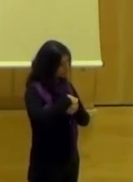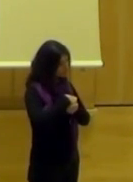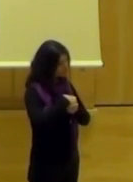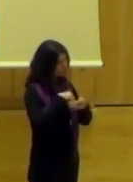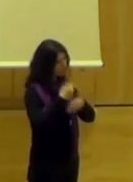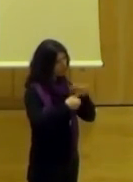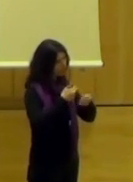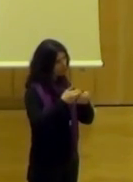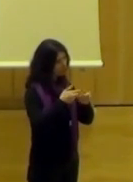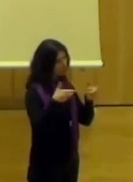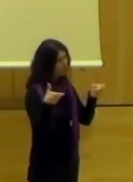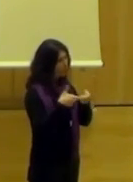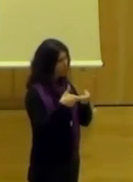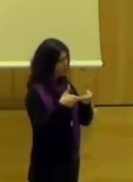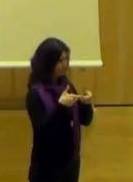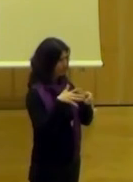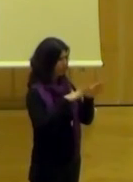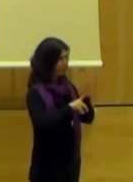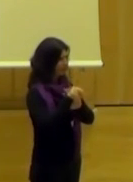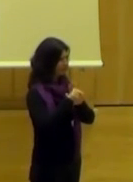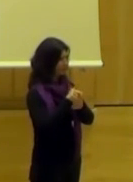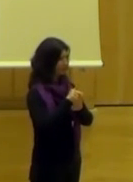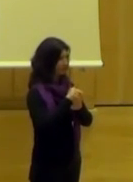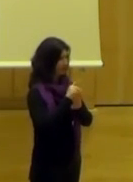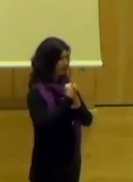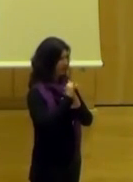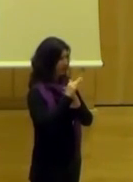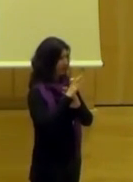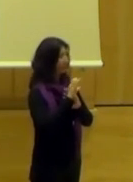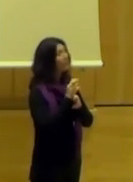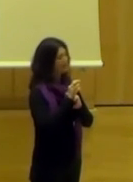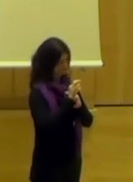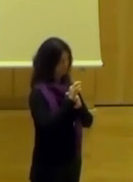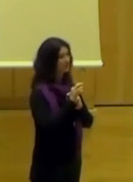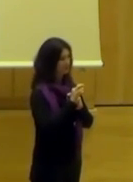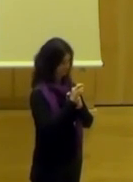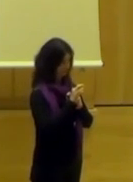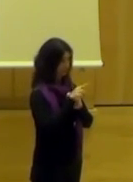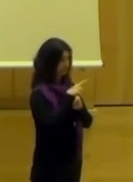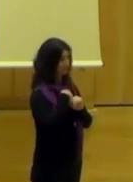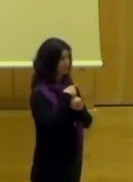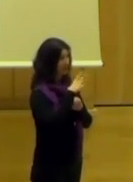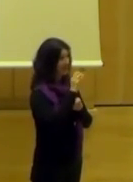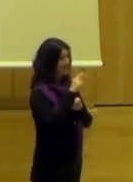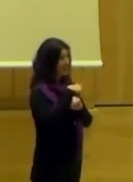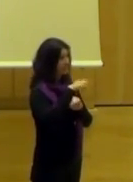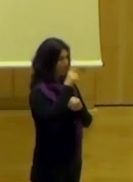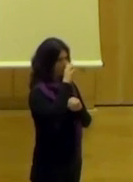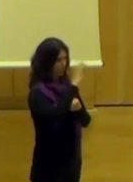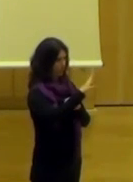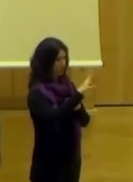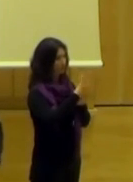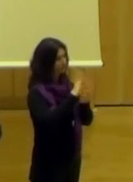parte del proceso comunitario que se está desarrollando en Zona Norte. En el ICI, sí. No, en Castilla y Montijo llevamos como